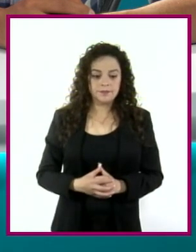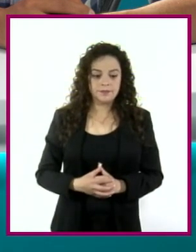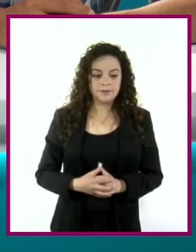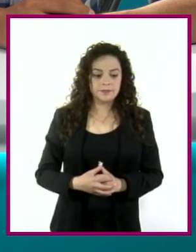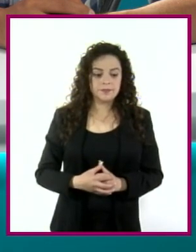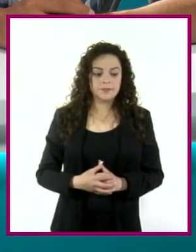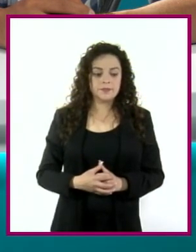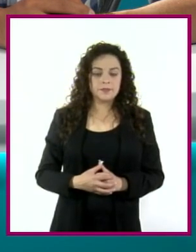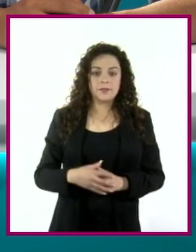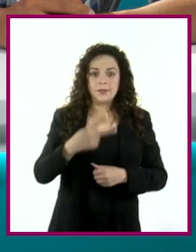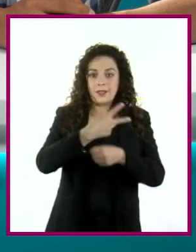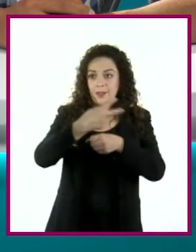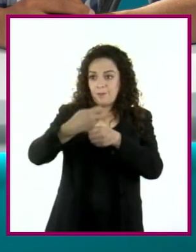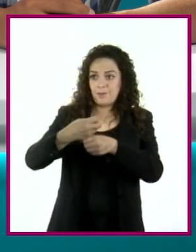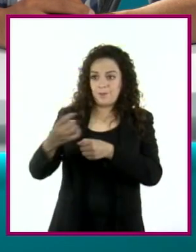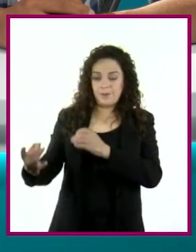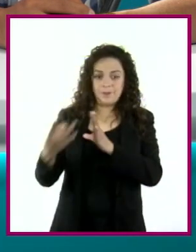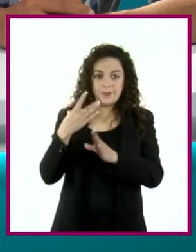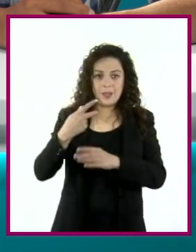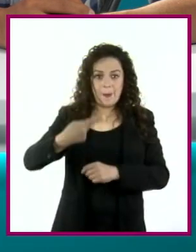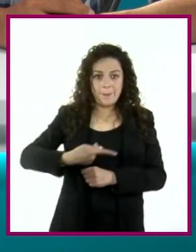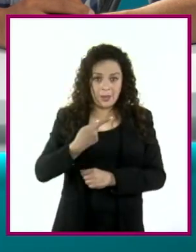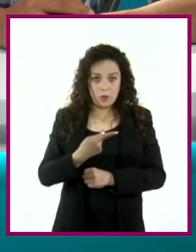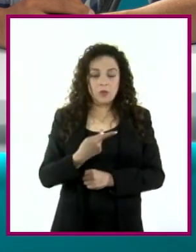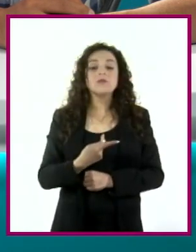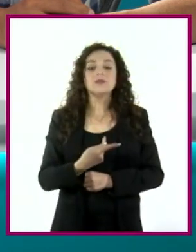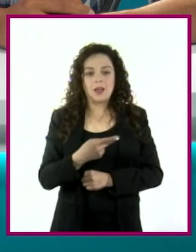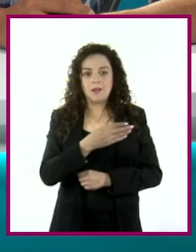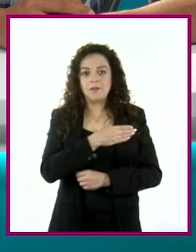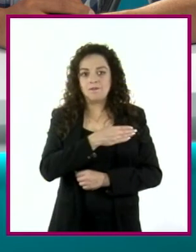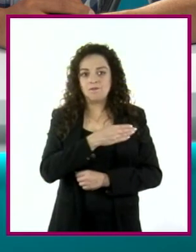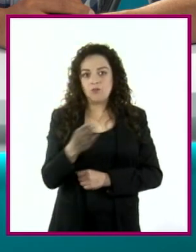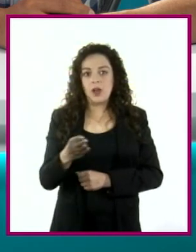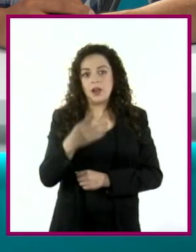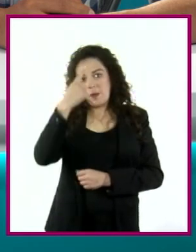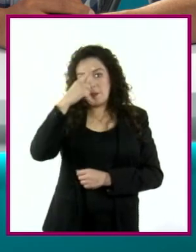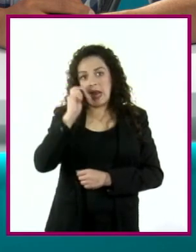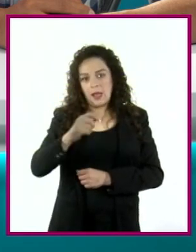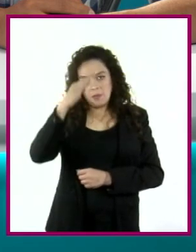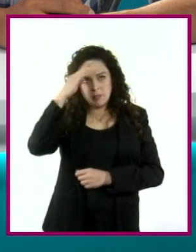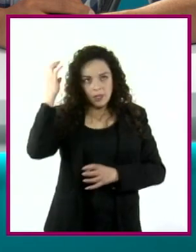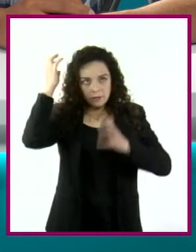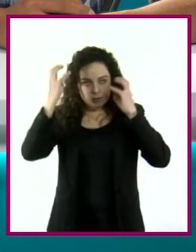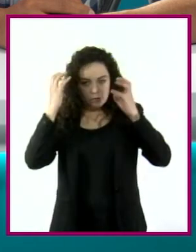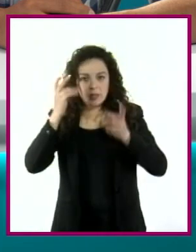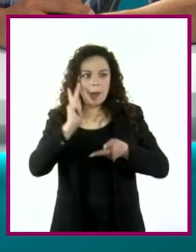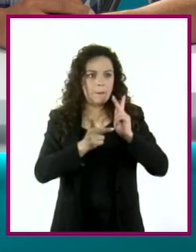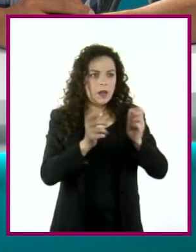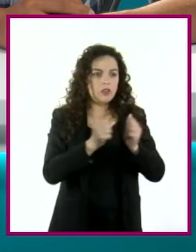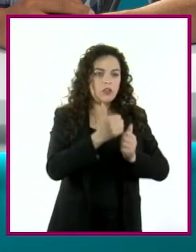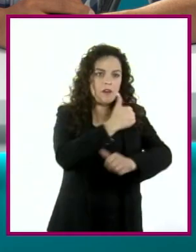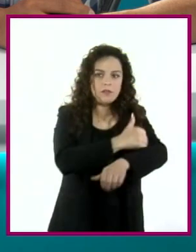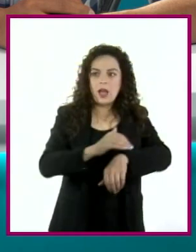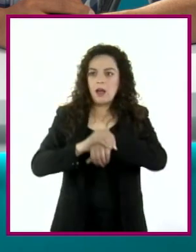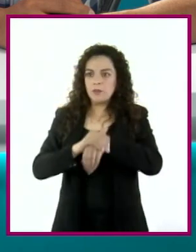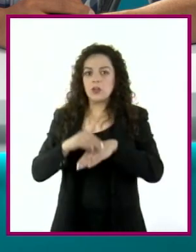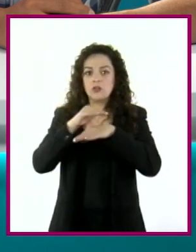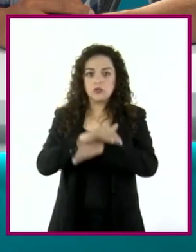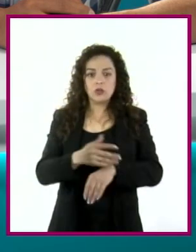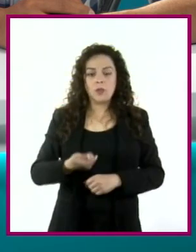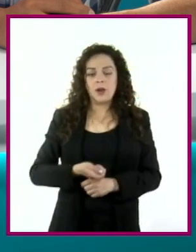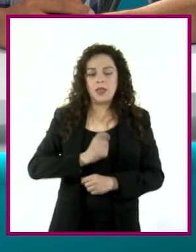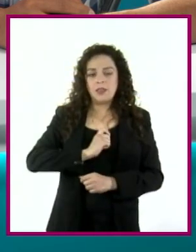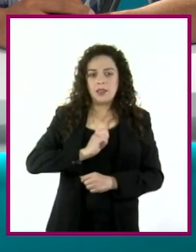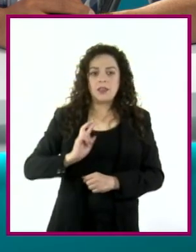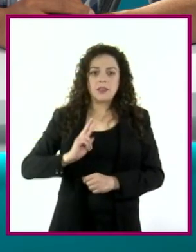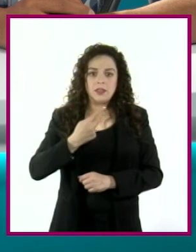nos enviaron nuestros invitados son una buena puerta para reflexionar. Platica con tus amigos y familia acerca de la identidad trans y comparte